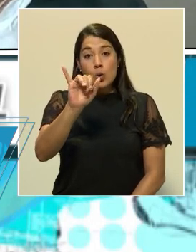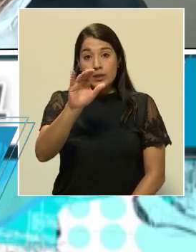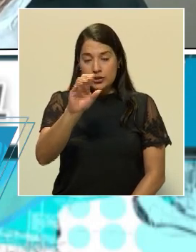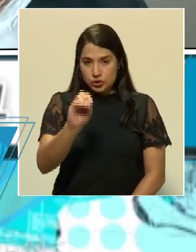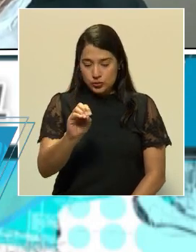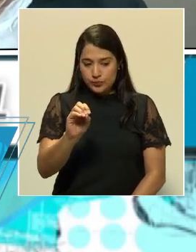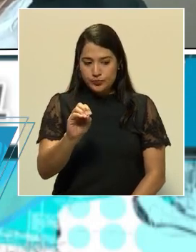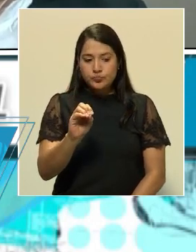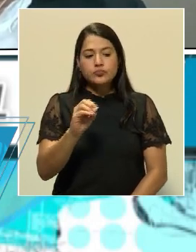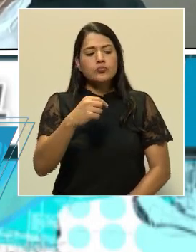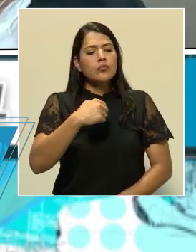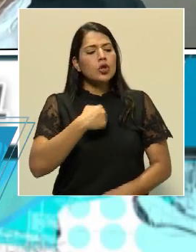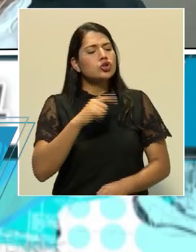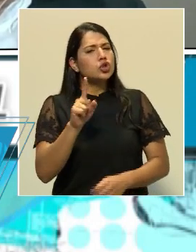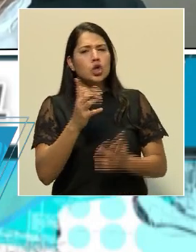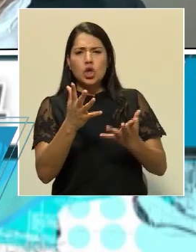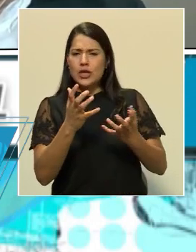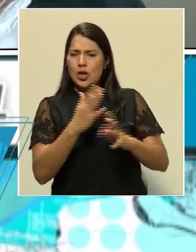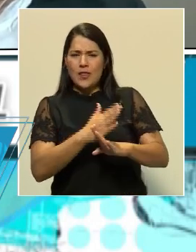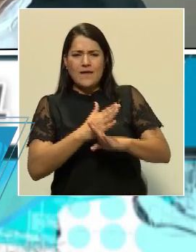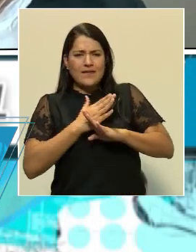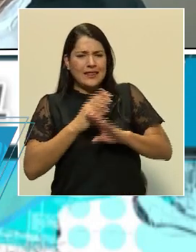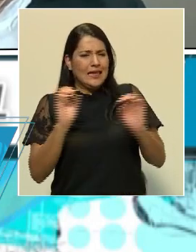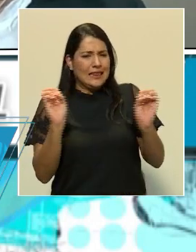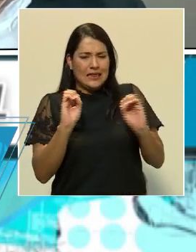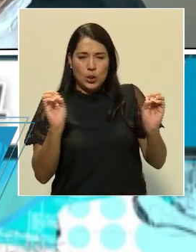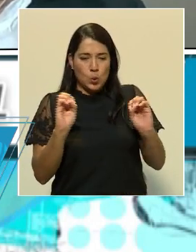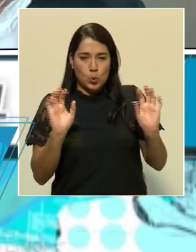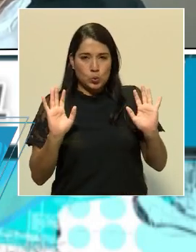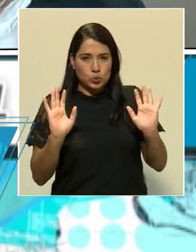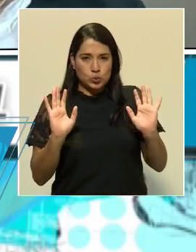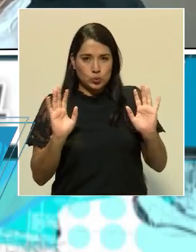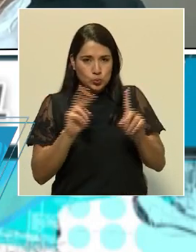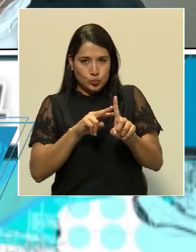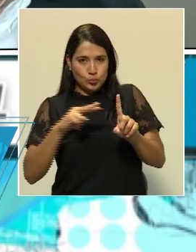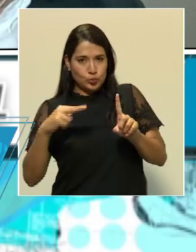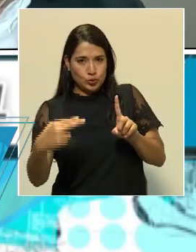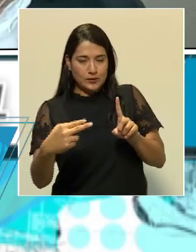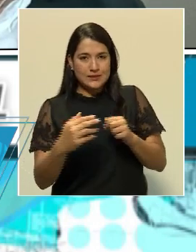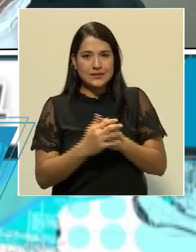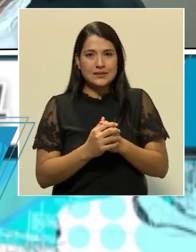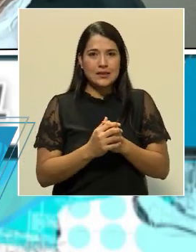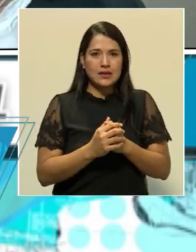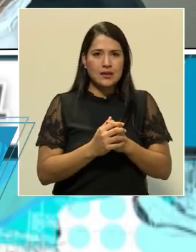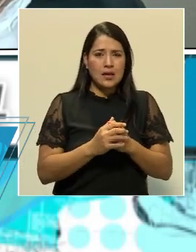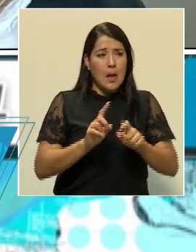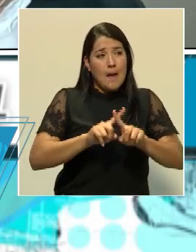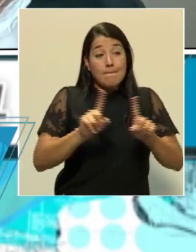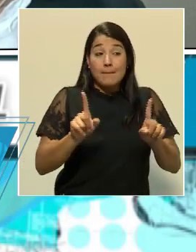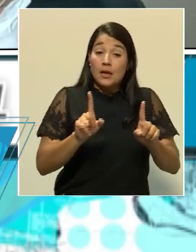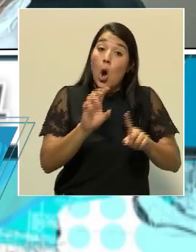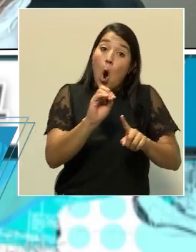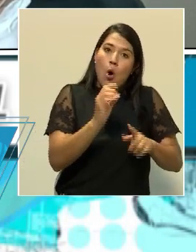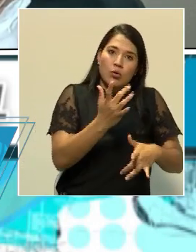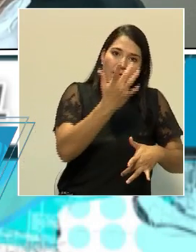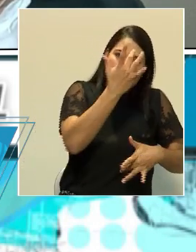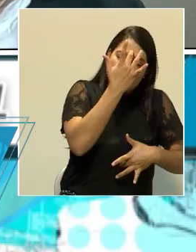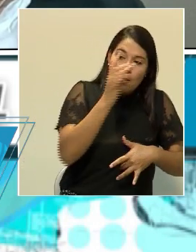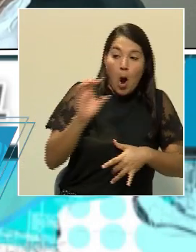sin ánimo de defender ninguna de las posiciones, pero las opciones son enfermarse o